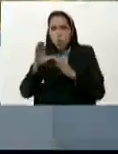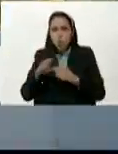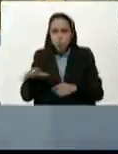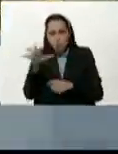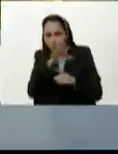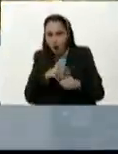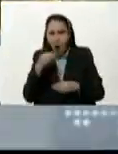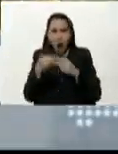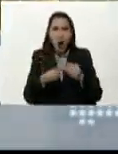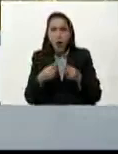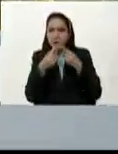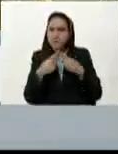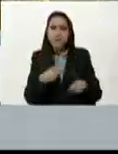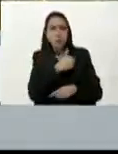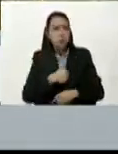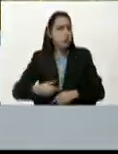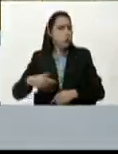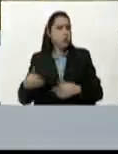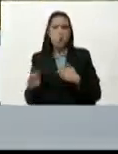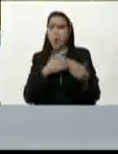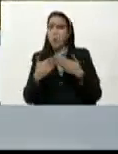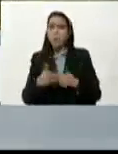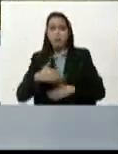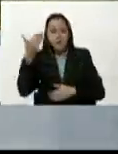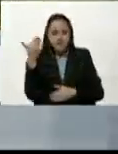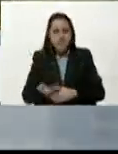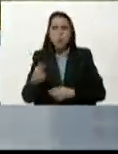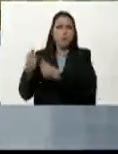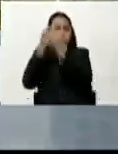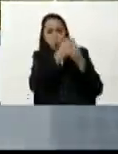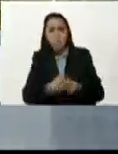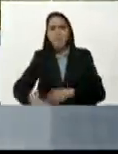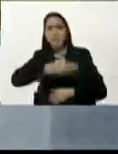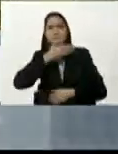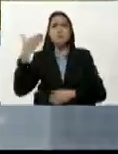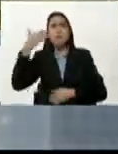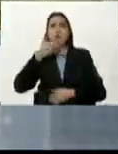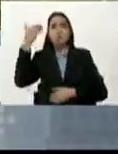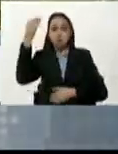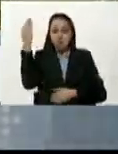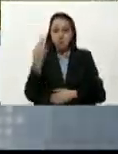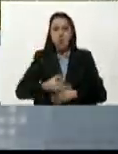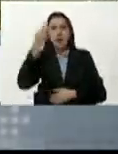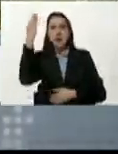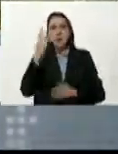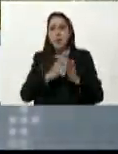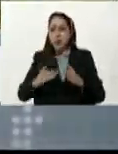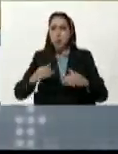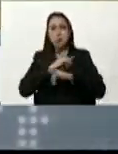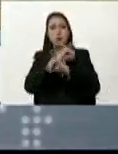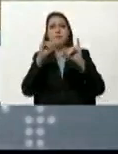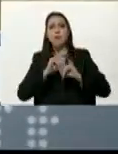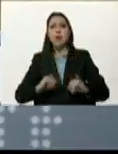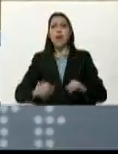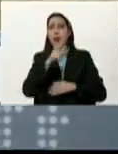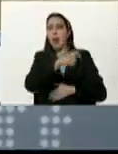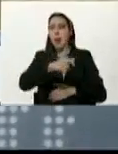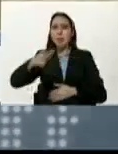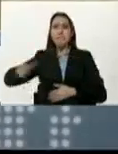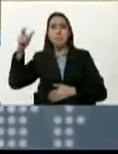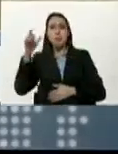gobierno debe prevalecer la economía y debe prevalecer el derecho a la felicidad de los pueblos